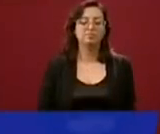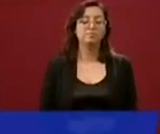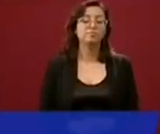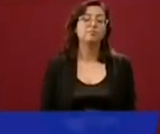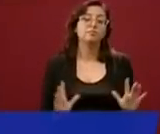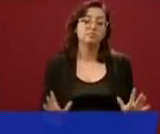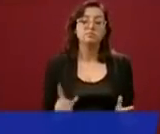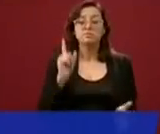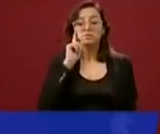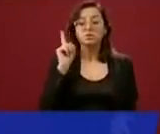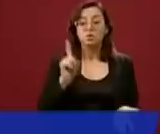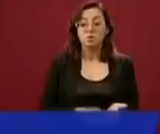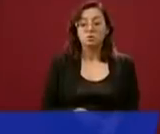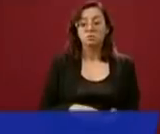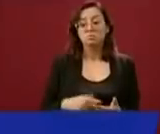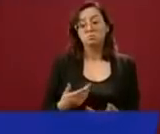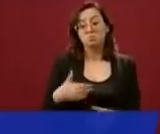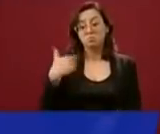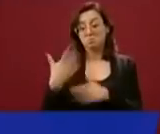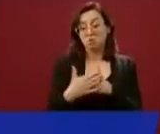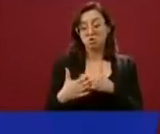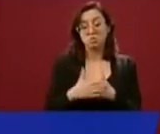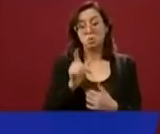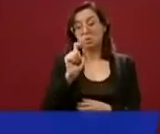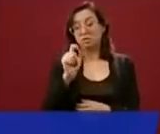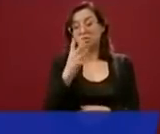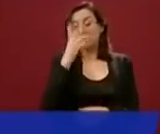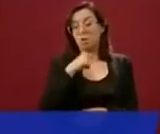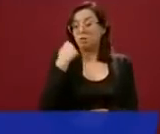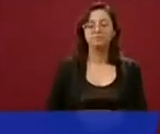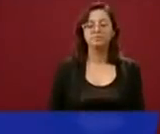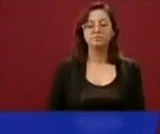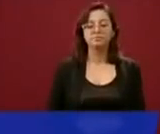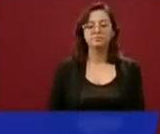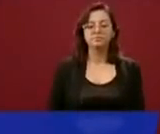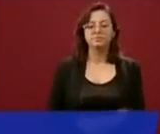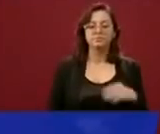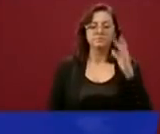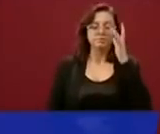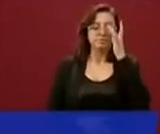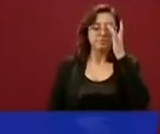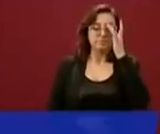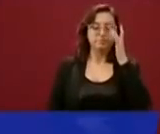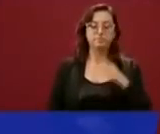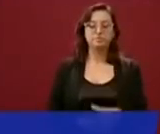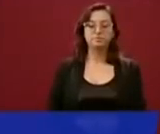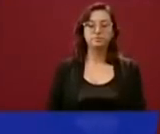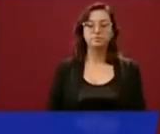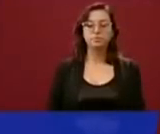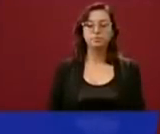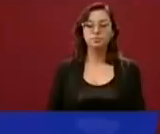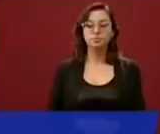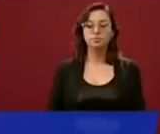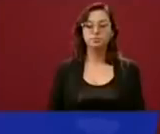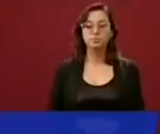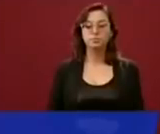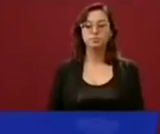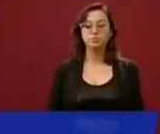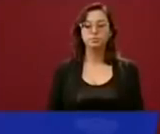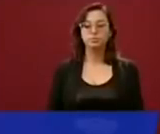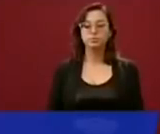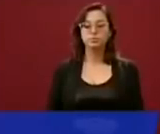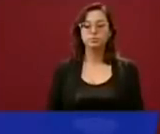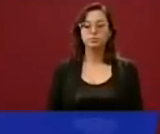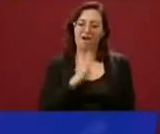Secretaría de Salud, señaló que la víctima era un adulto mayor de 74 años, con hipertensión arterial y con antecedente de viaje a